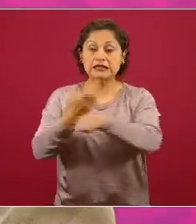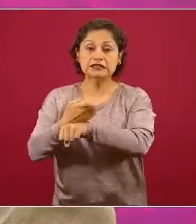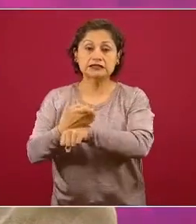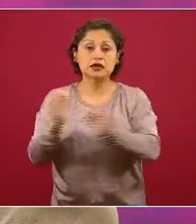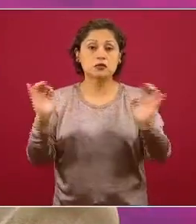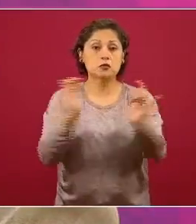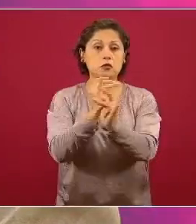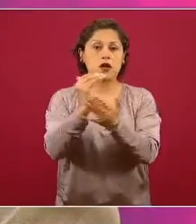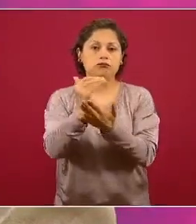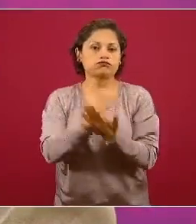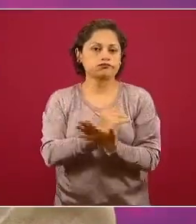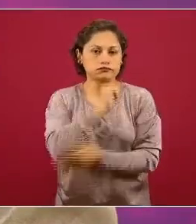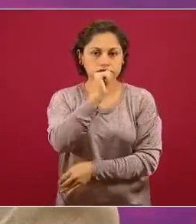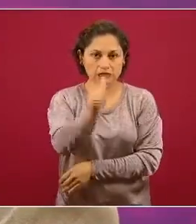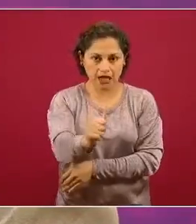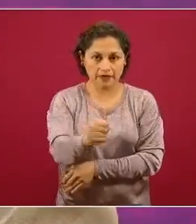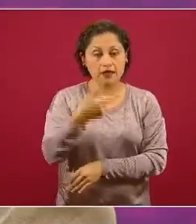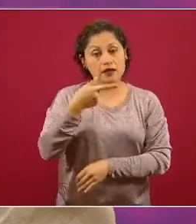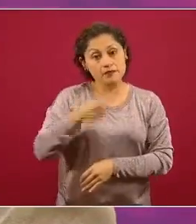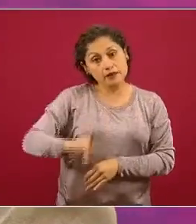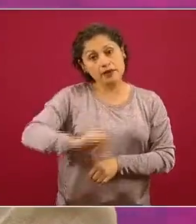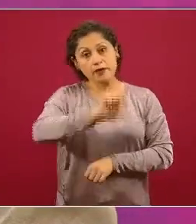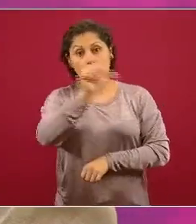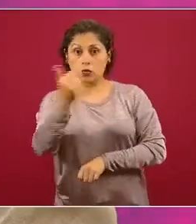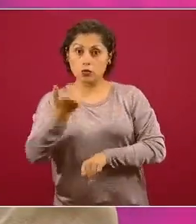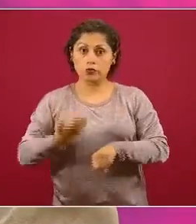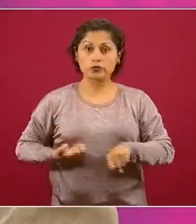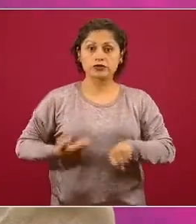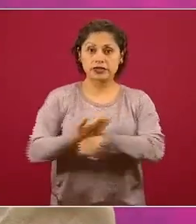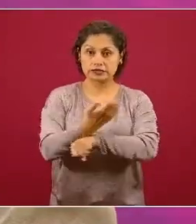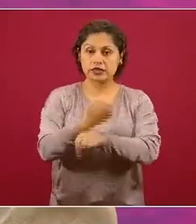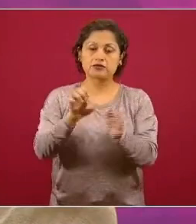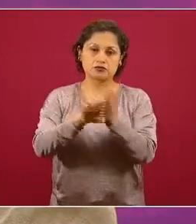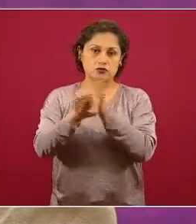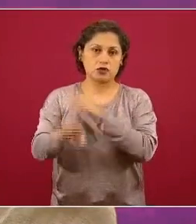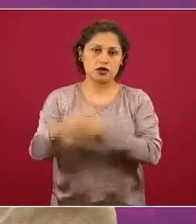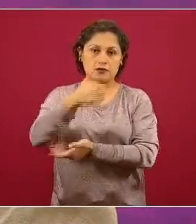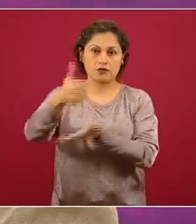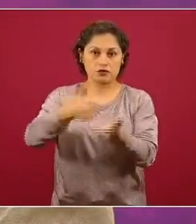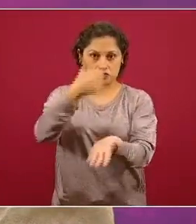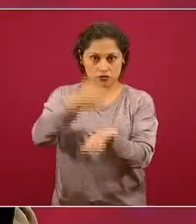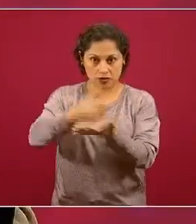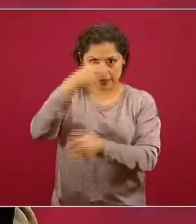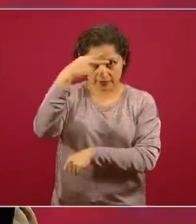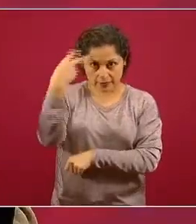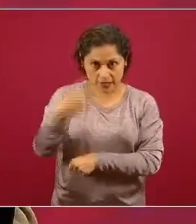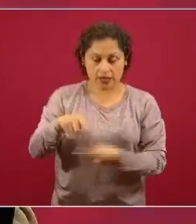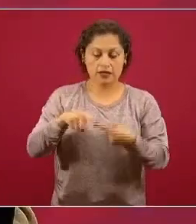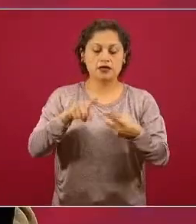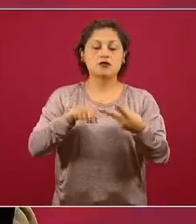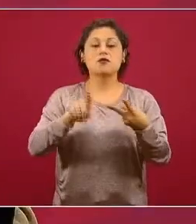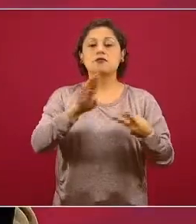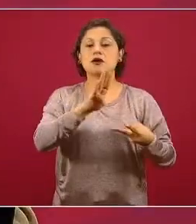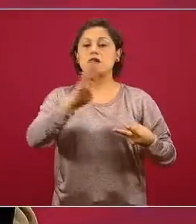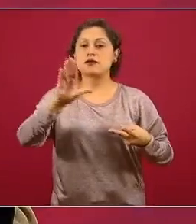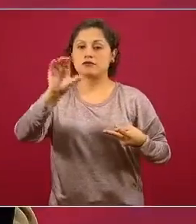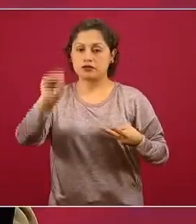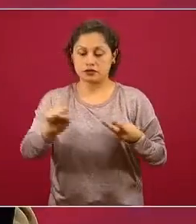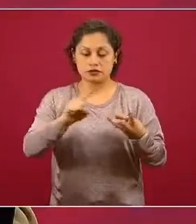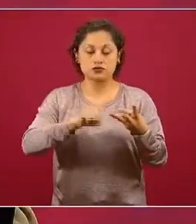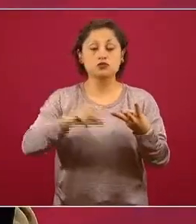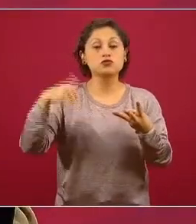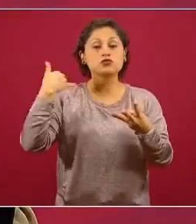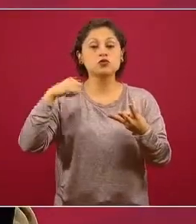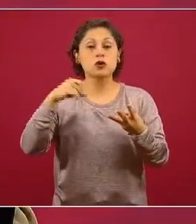de movilidad, y en cambio otros, y se destacó a la Ciudad de México, a Baja California Sur, a